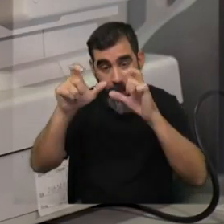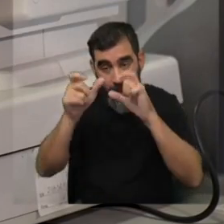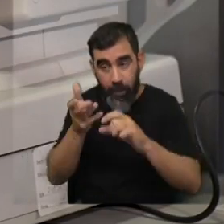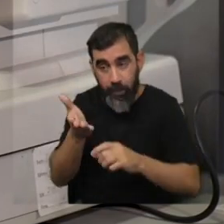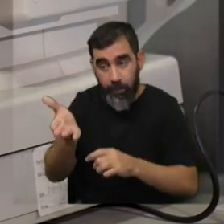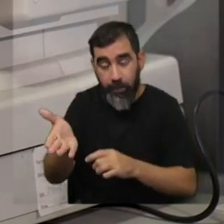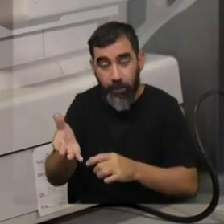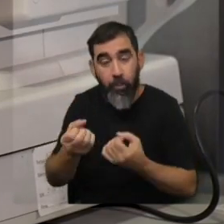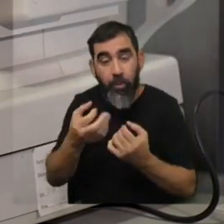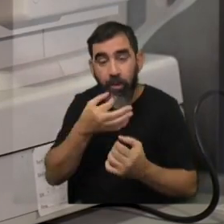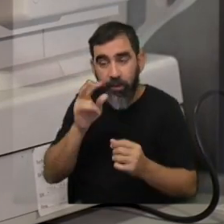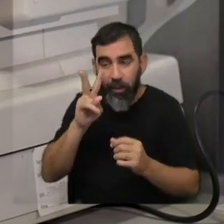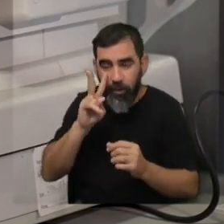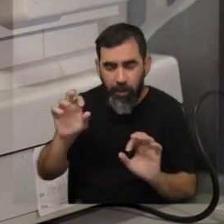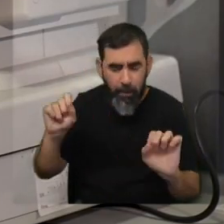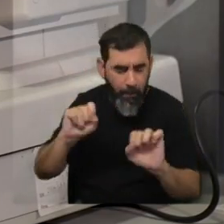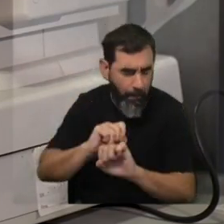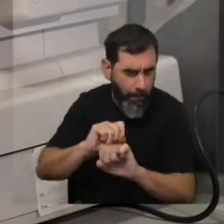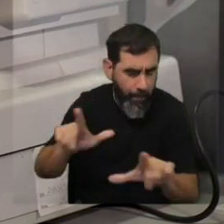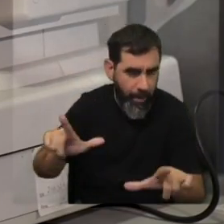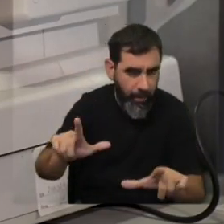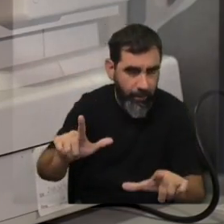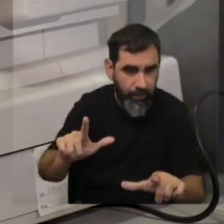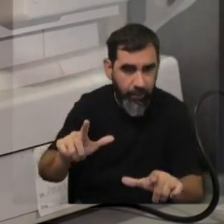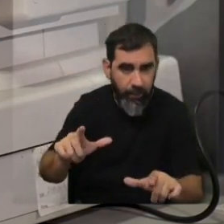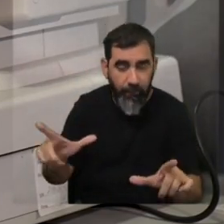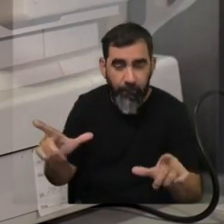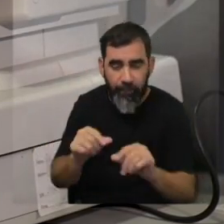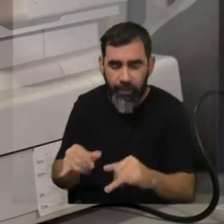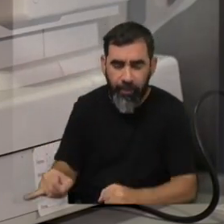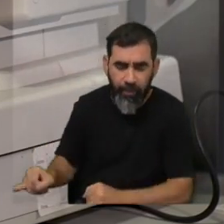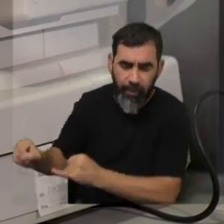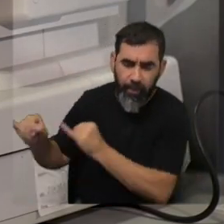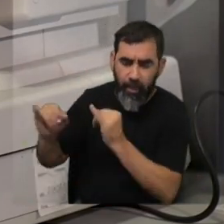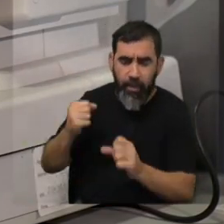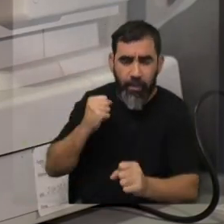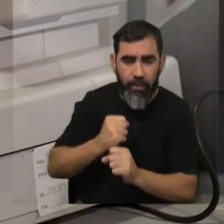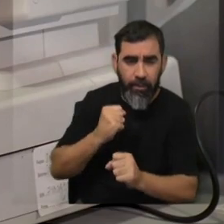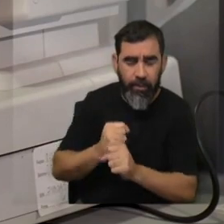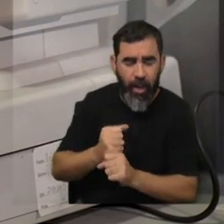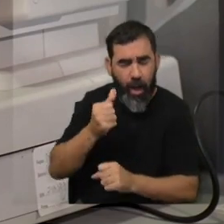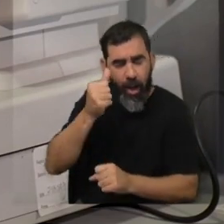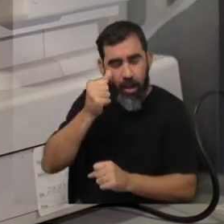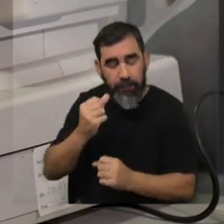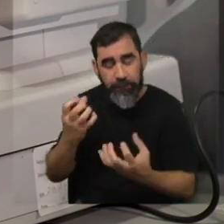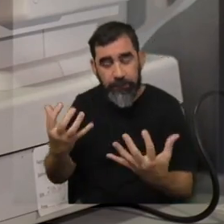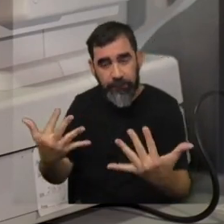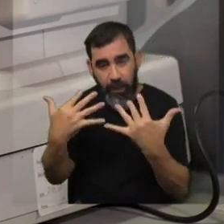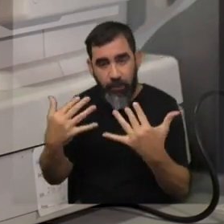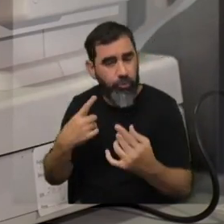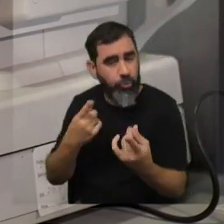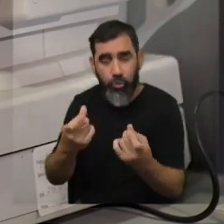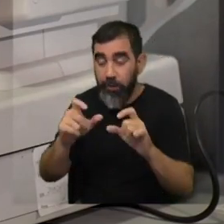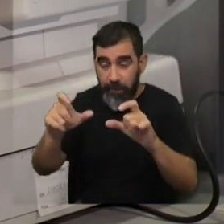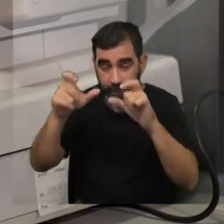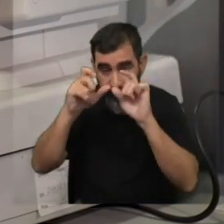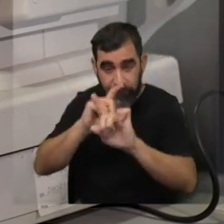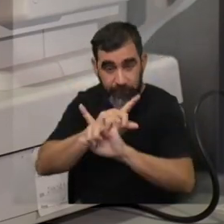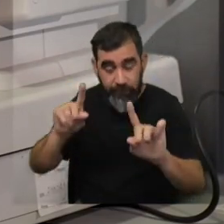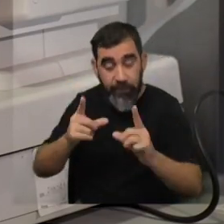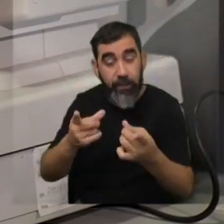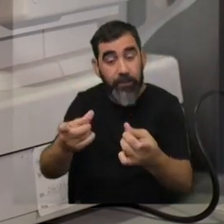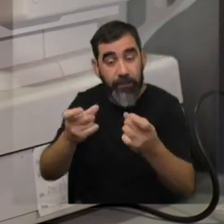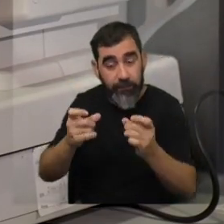en realidad dicen que no ven bien, que no llegan al final de la jornada laboral, que los ojos le arden y en realidad no precisan lentes. Lo que